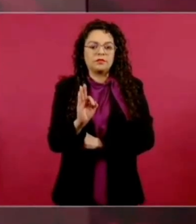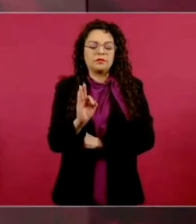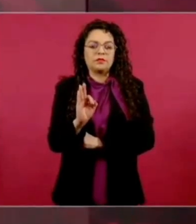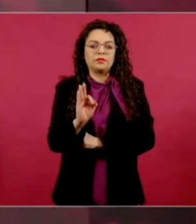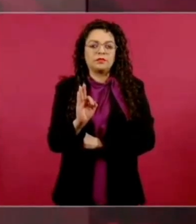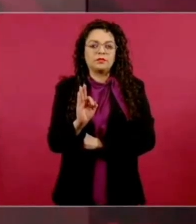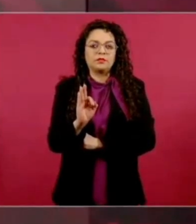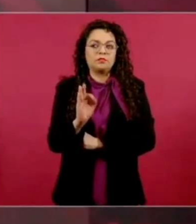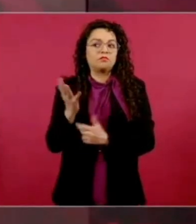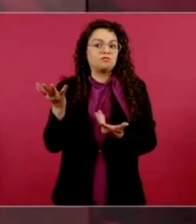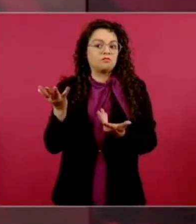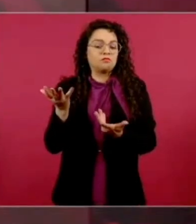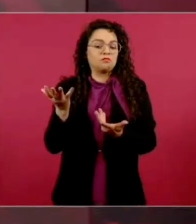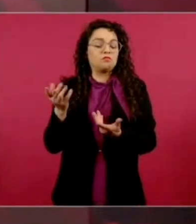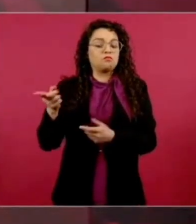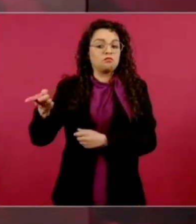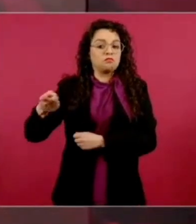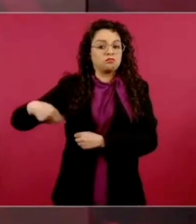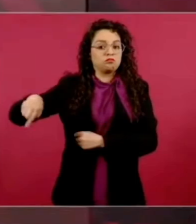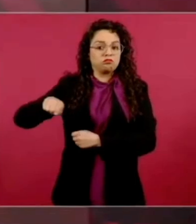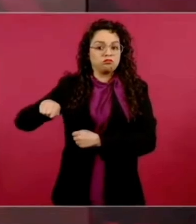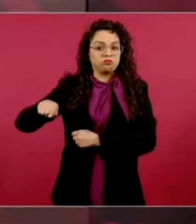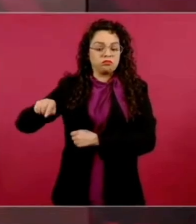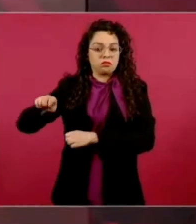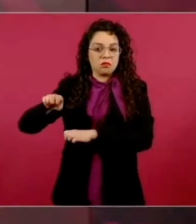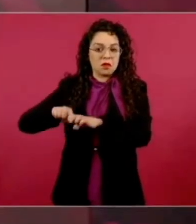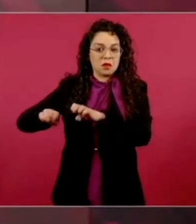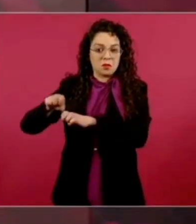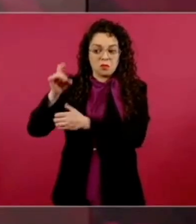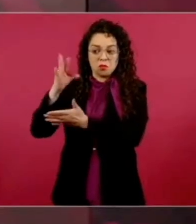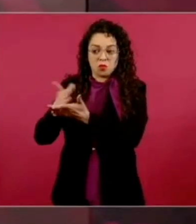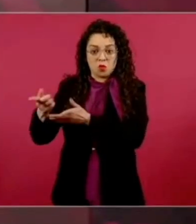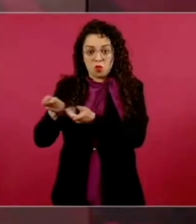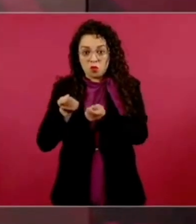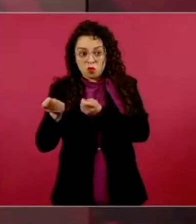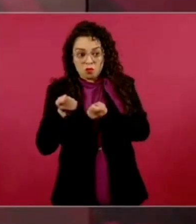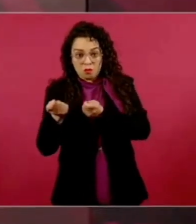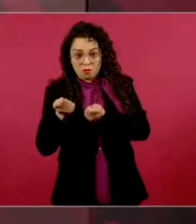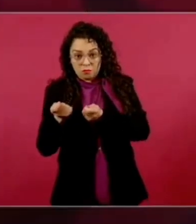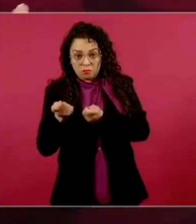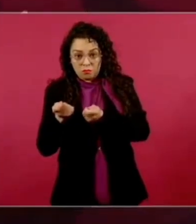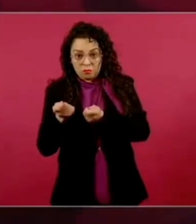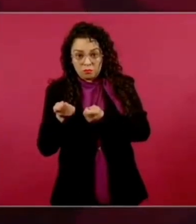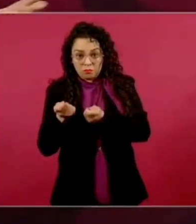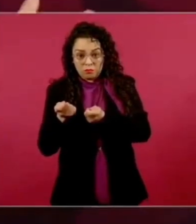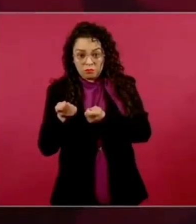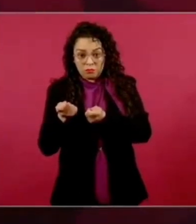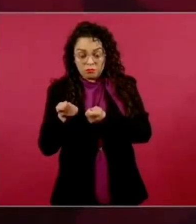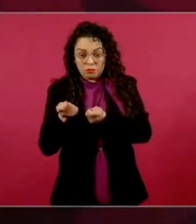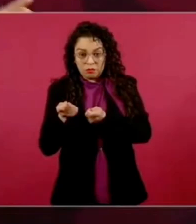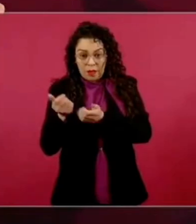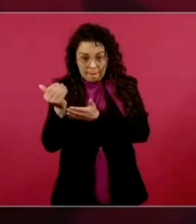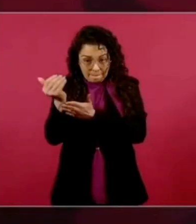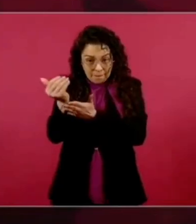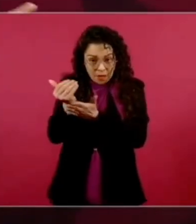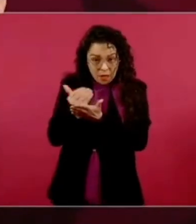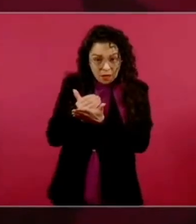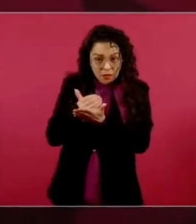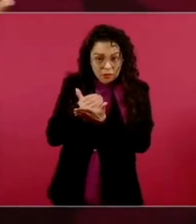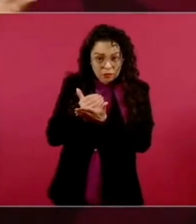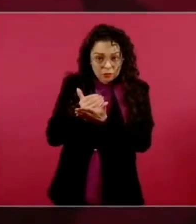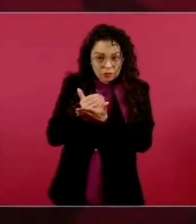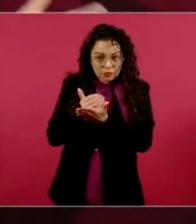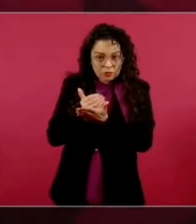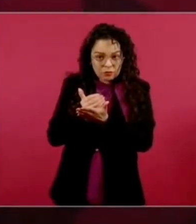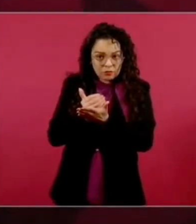menos control monopólico en los medios de comunicación, pues vamos a encontrar que está igual